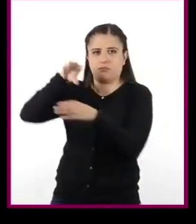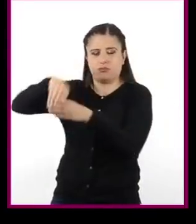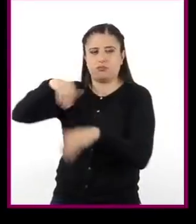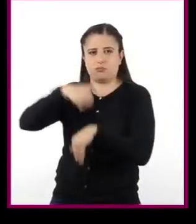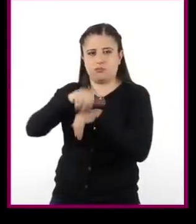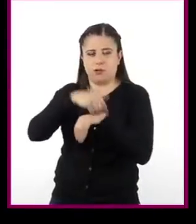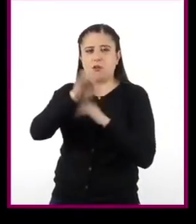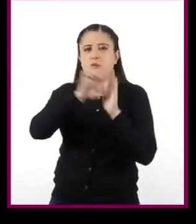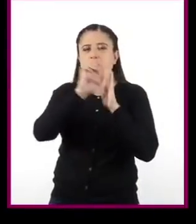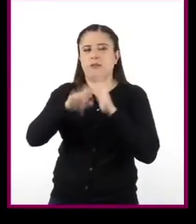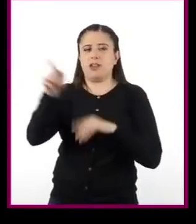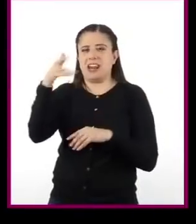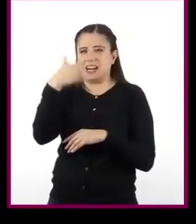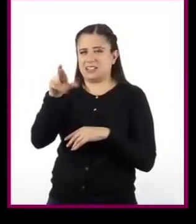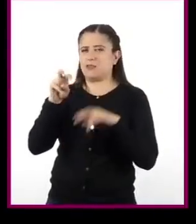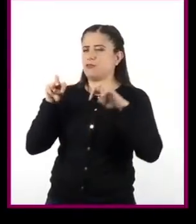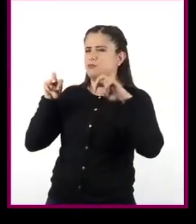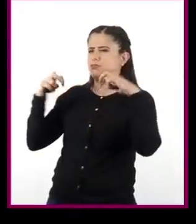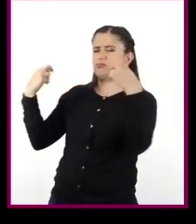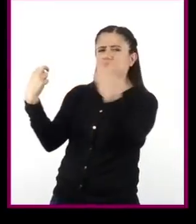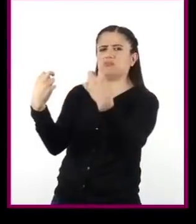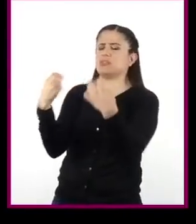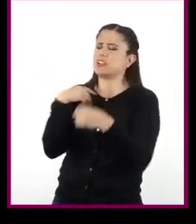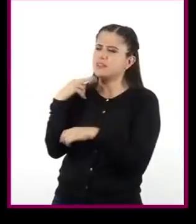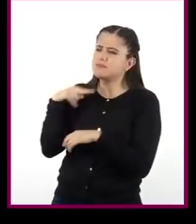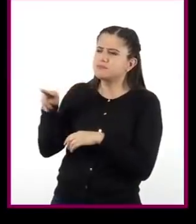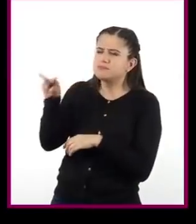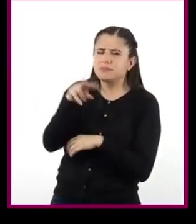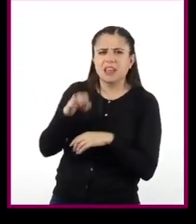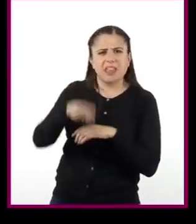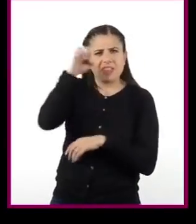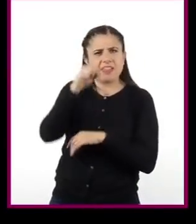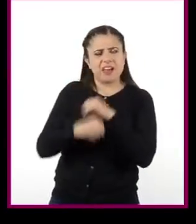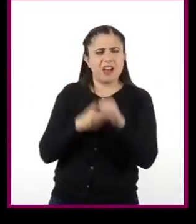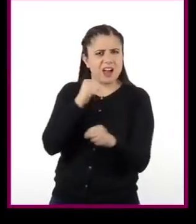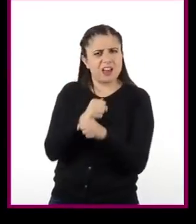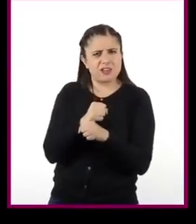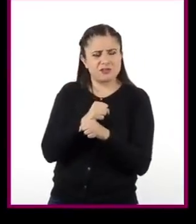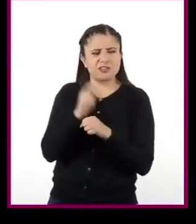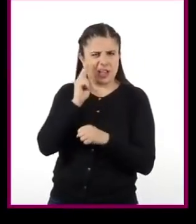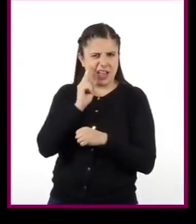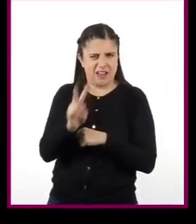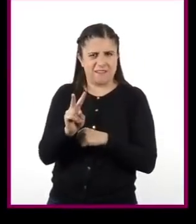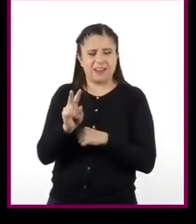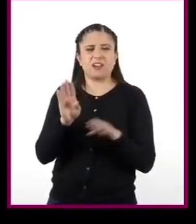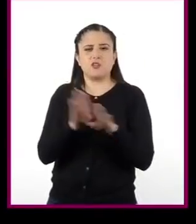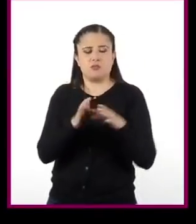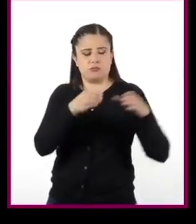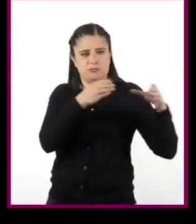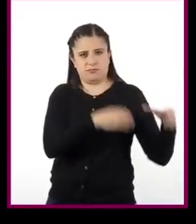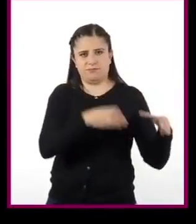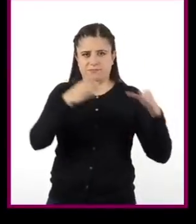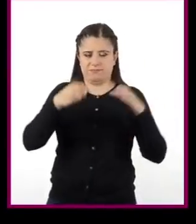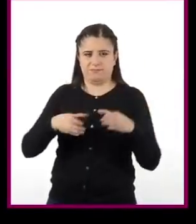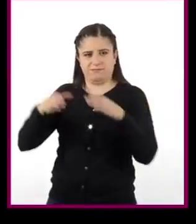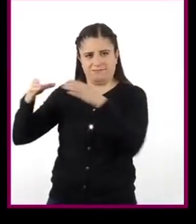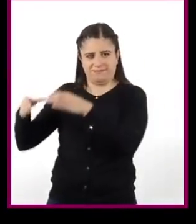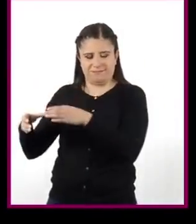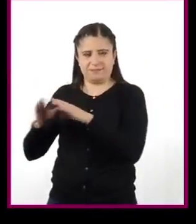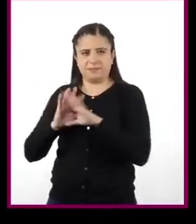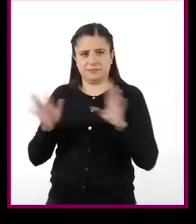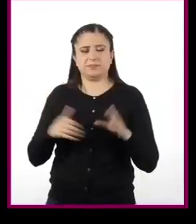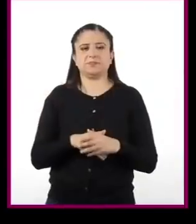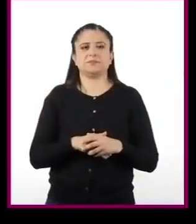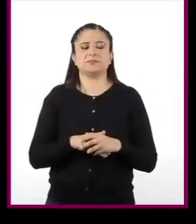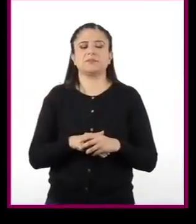del restaurante. Digamos que vamos a escribir algunas, vamos a construir cubetas o categorías, ¿ok? A